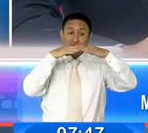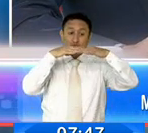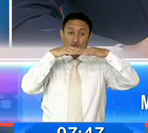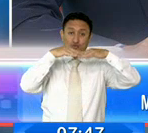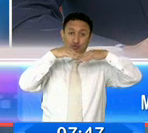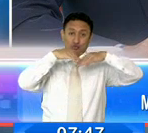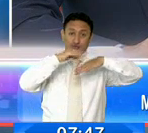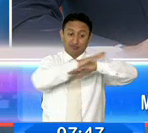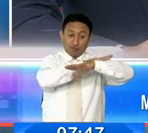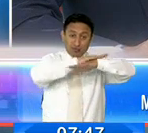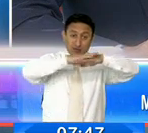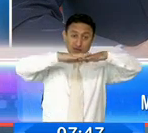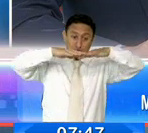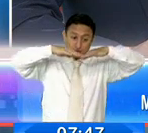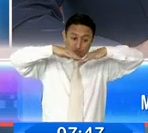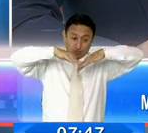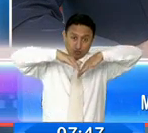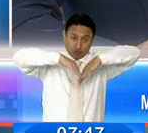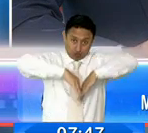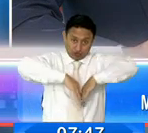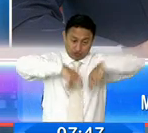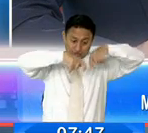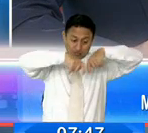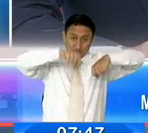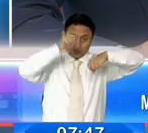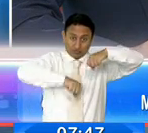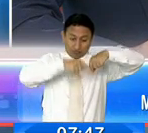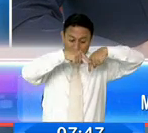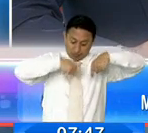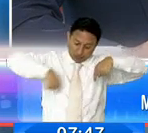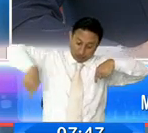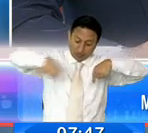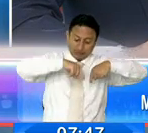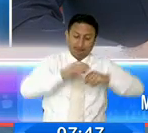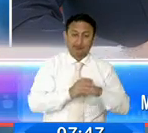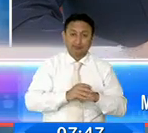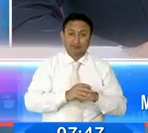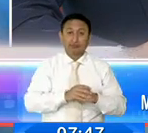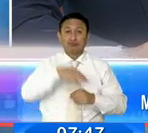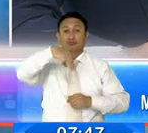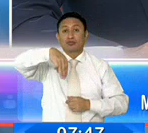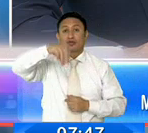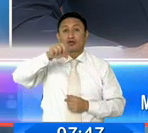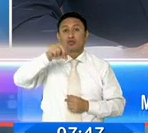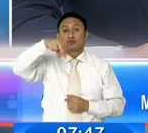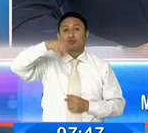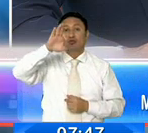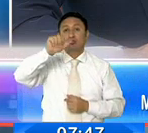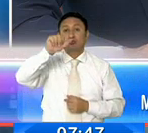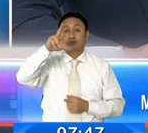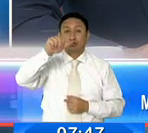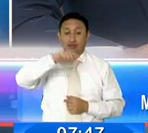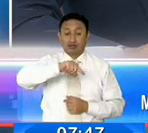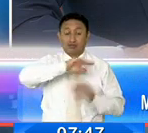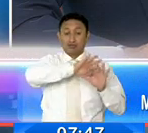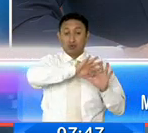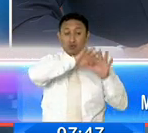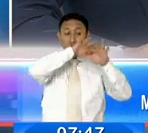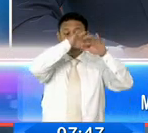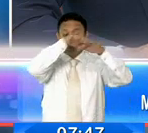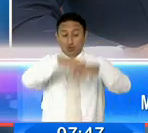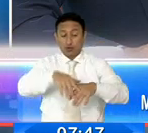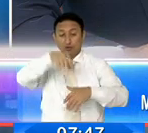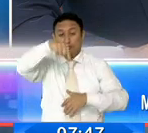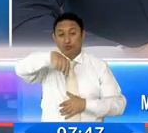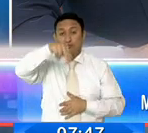reerosión regresiva. Se ha presentado también en el río Montana, que es un pequeño río, pero que desemboca en el Quijos y en el